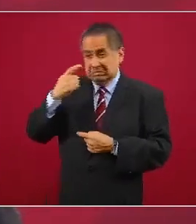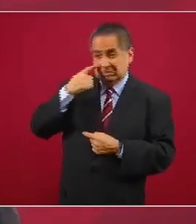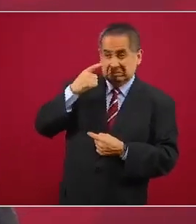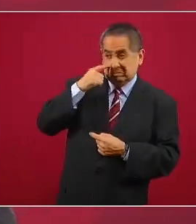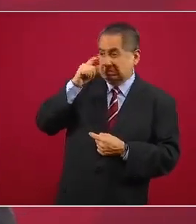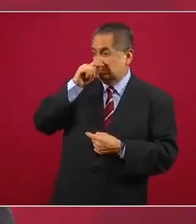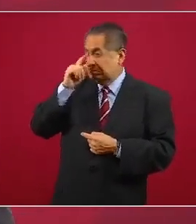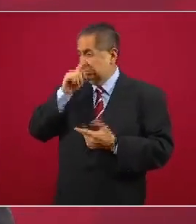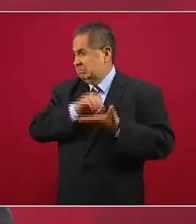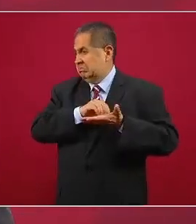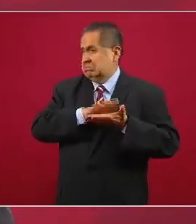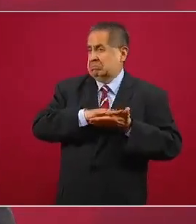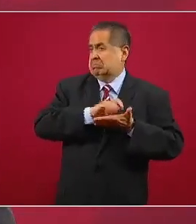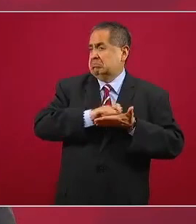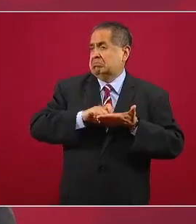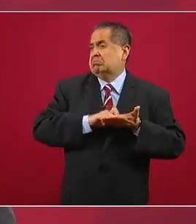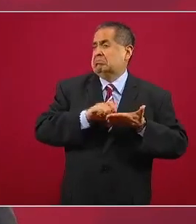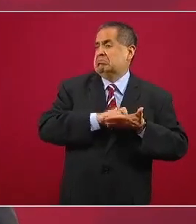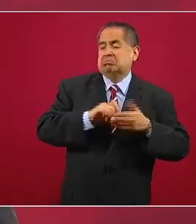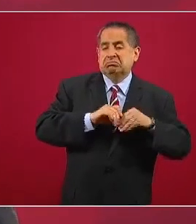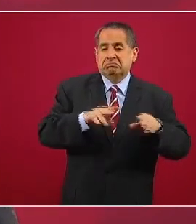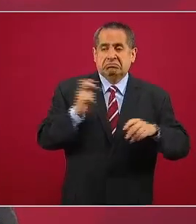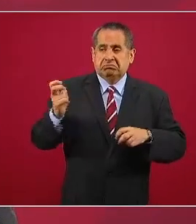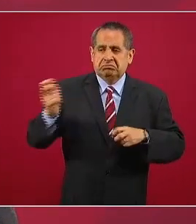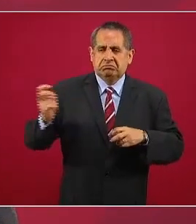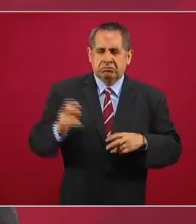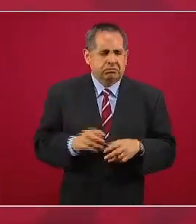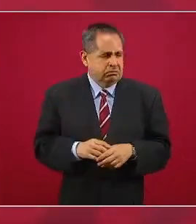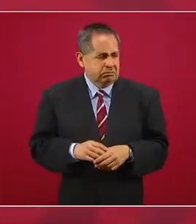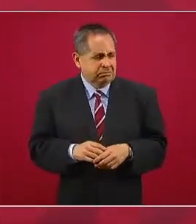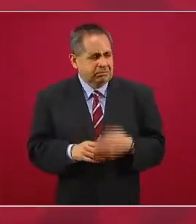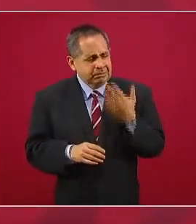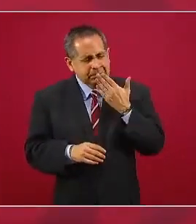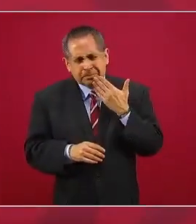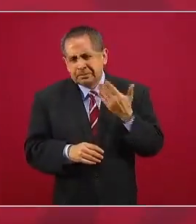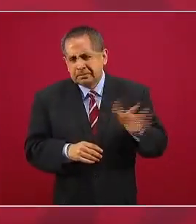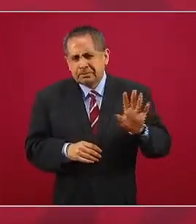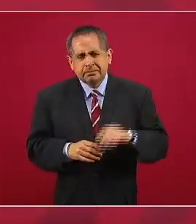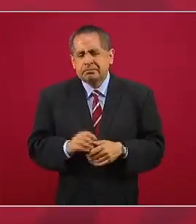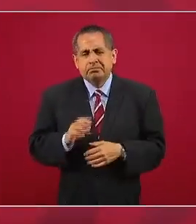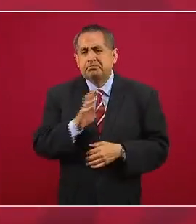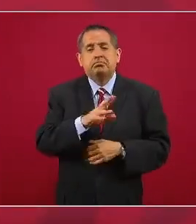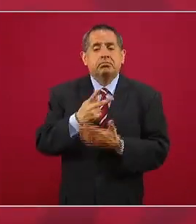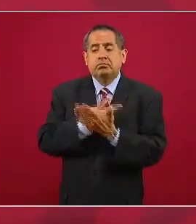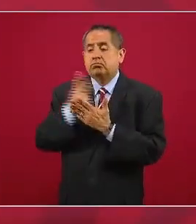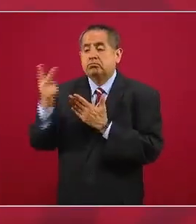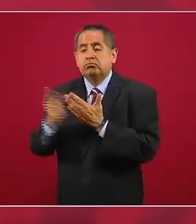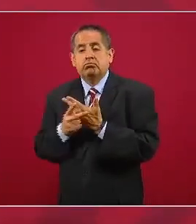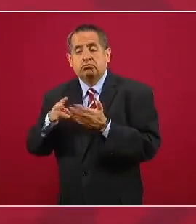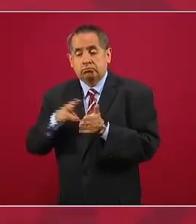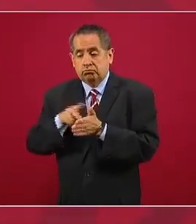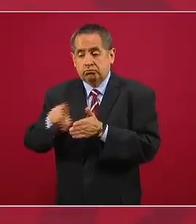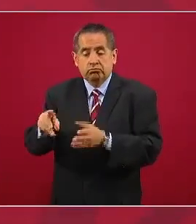de nosotros, pero está muy bien ese programa, es extraordinario,